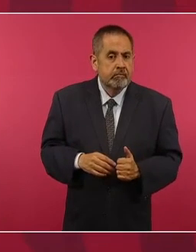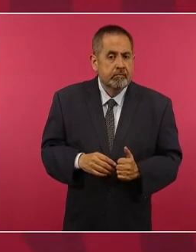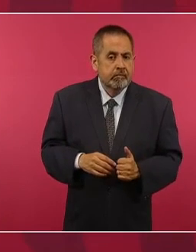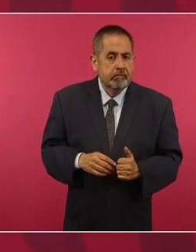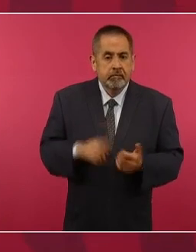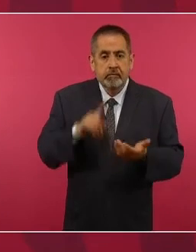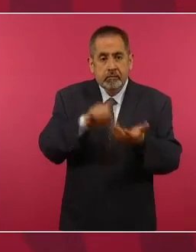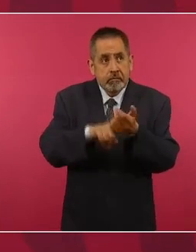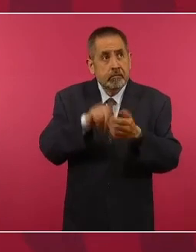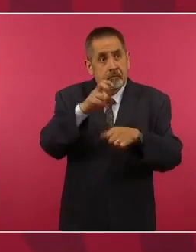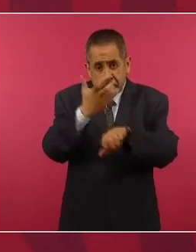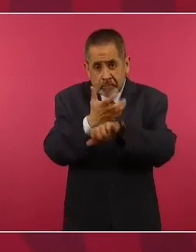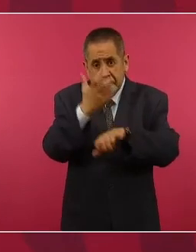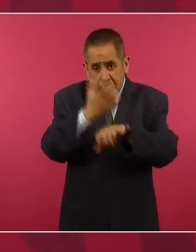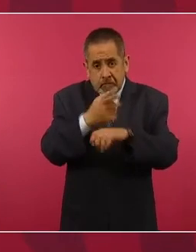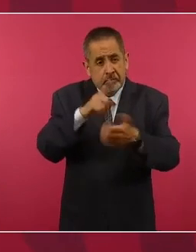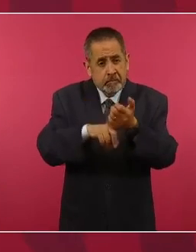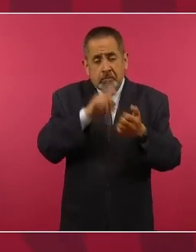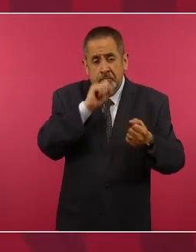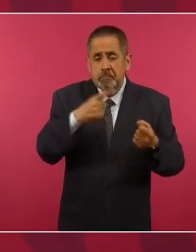en Estados Unidos,